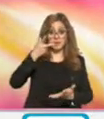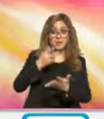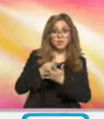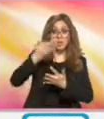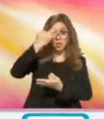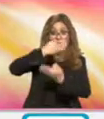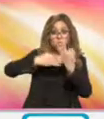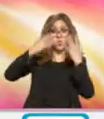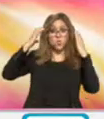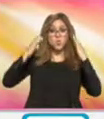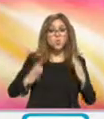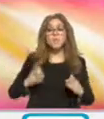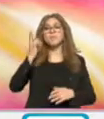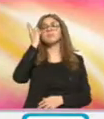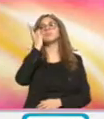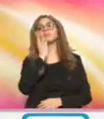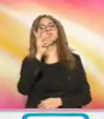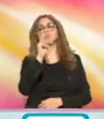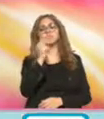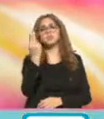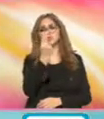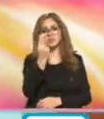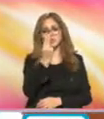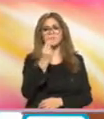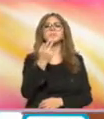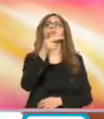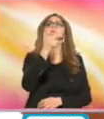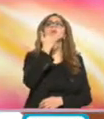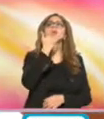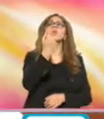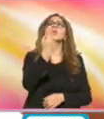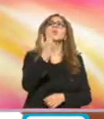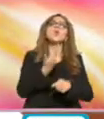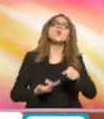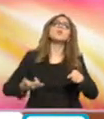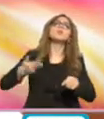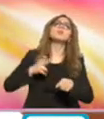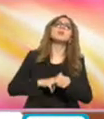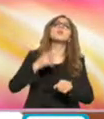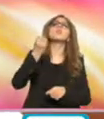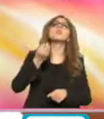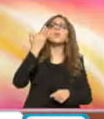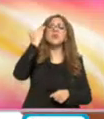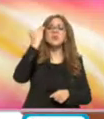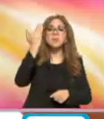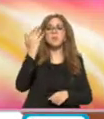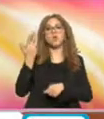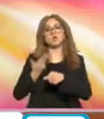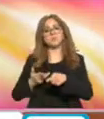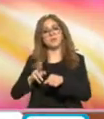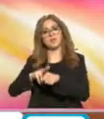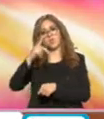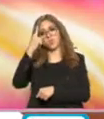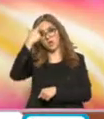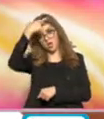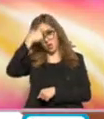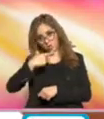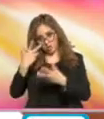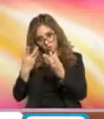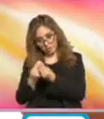ni dormir al ¿Y paciente. cuántos días están en el hospital más o menos? En el hospital es 1 noche, ¿Una nada noche? más, así es. Bueno. Y ya su